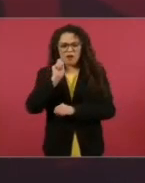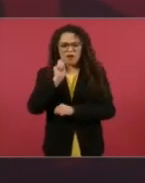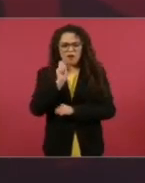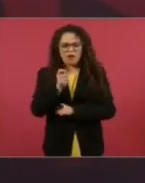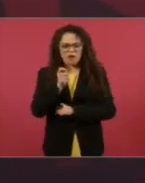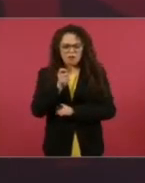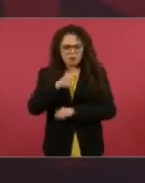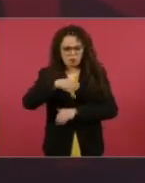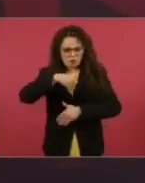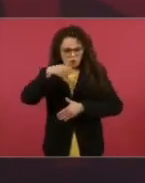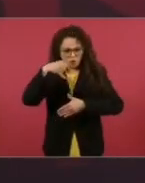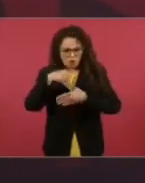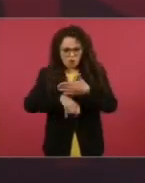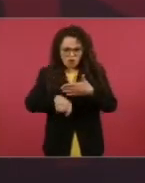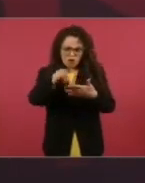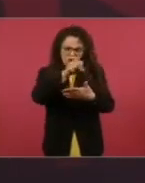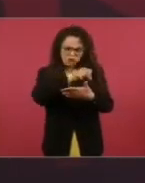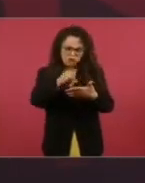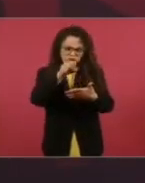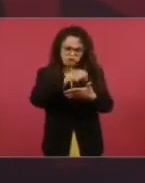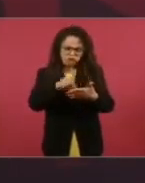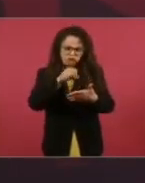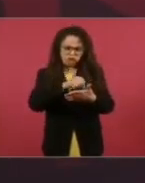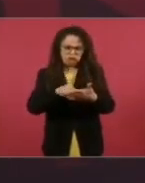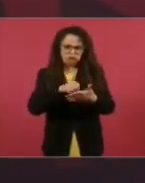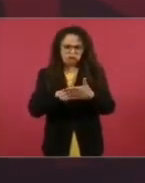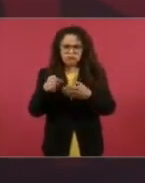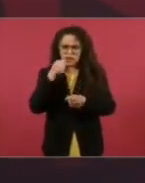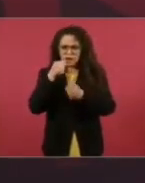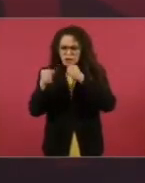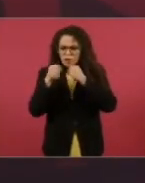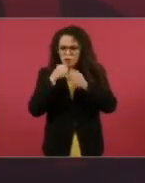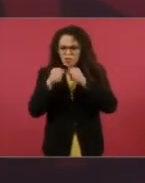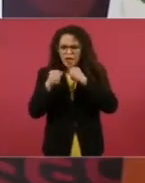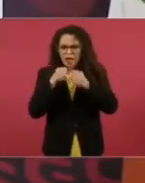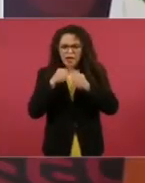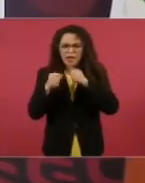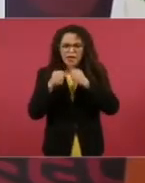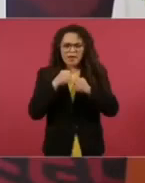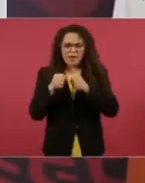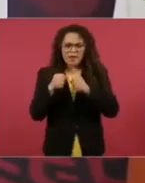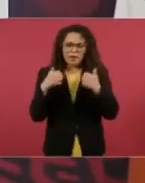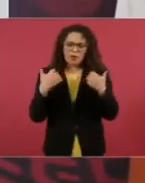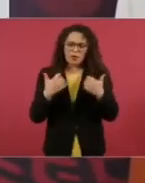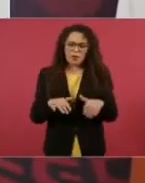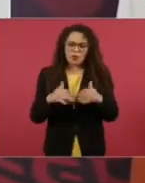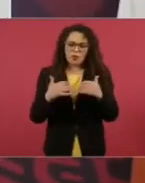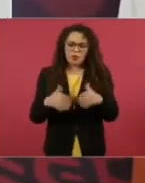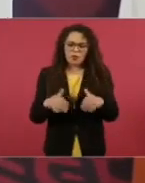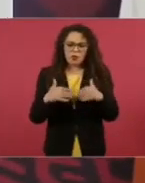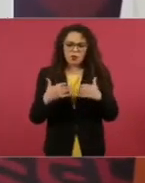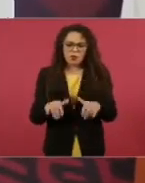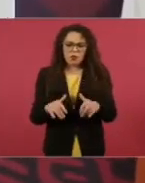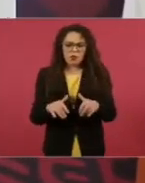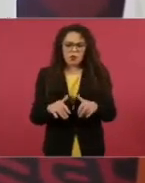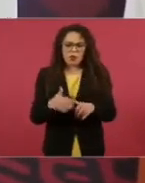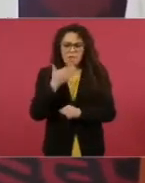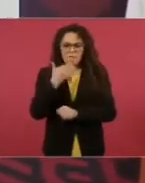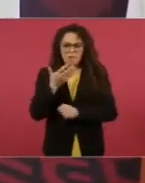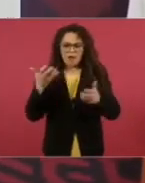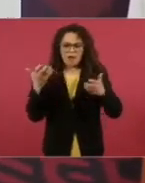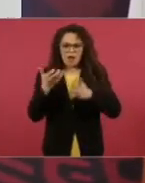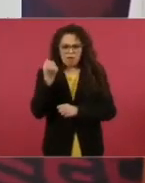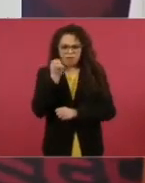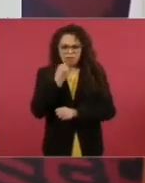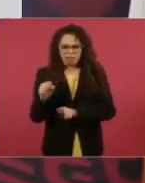tardaron unos cuantos días en responderle al presidente. Y ProPublica, ¿qué es lo que dice? Dice